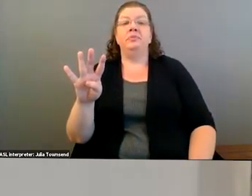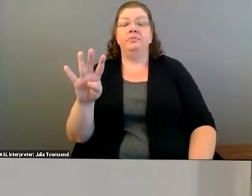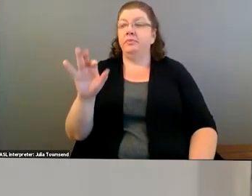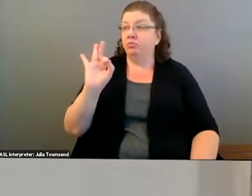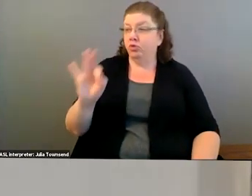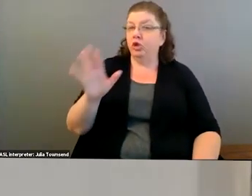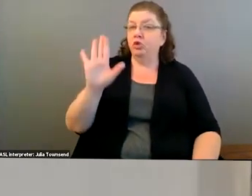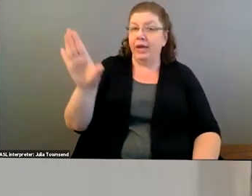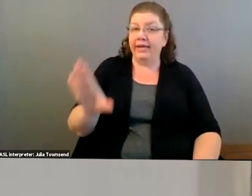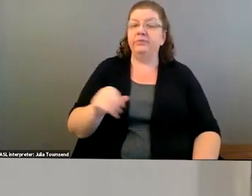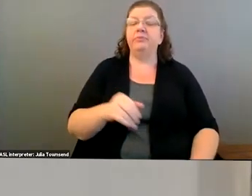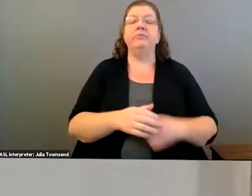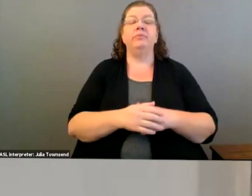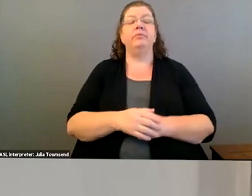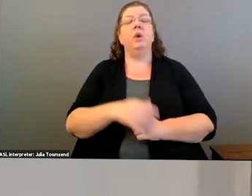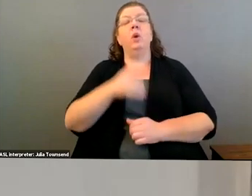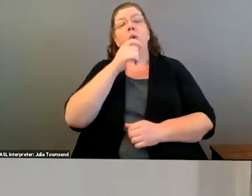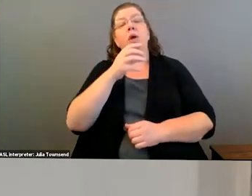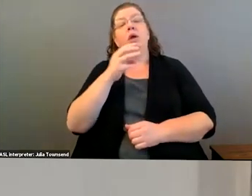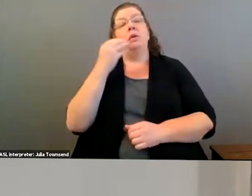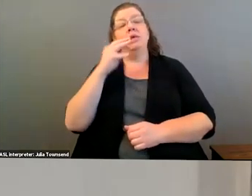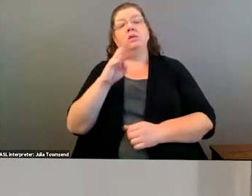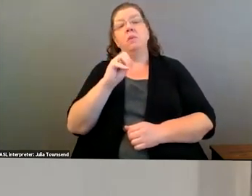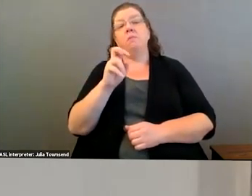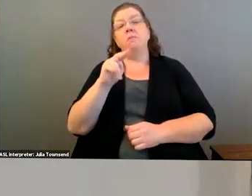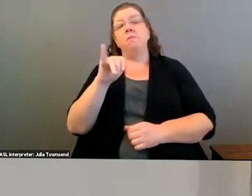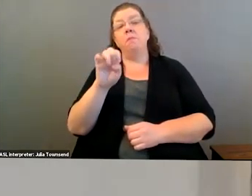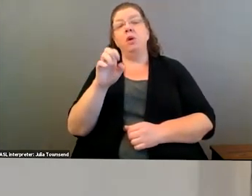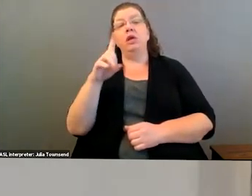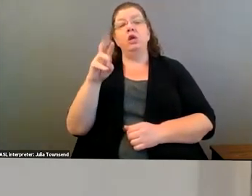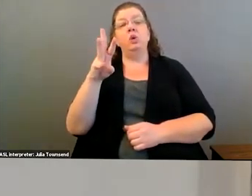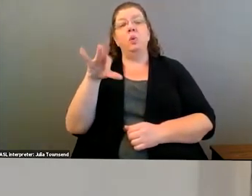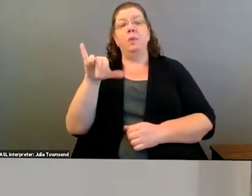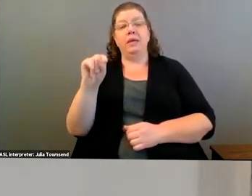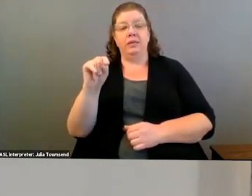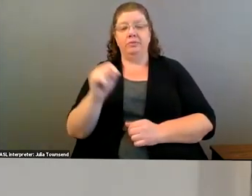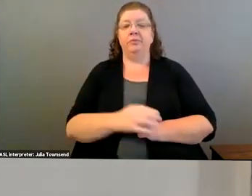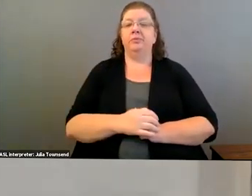gracias y esto es la señora monique web